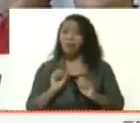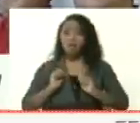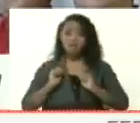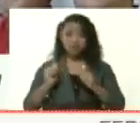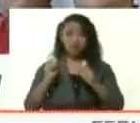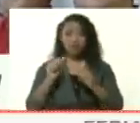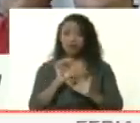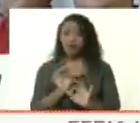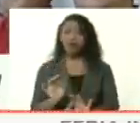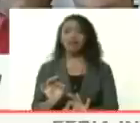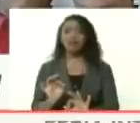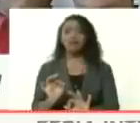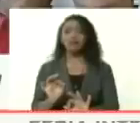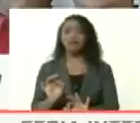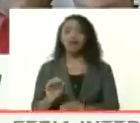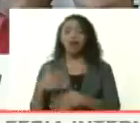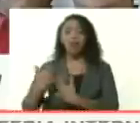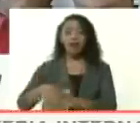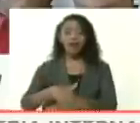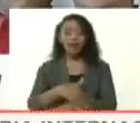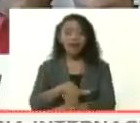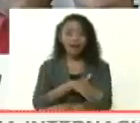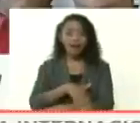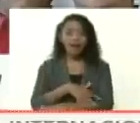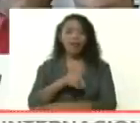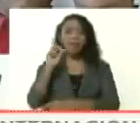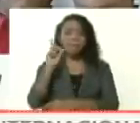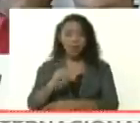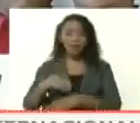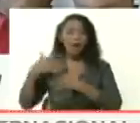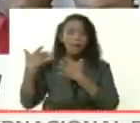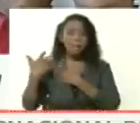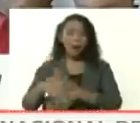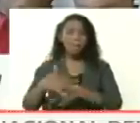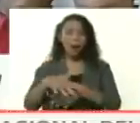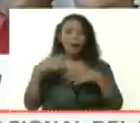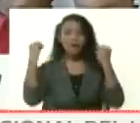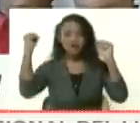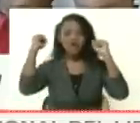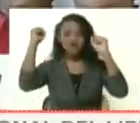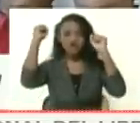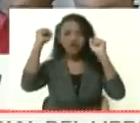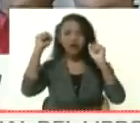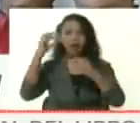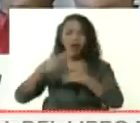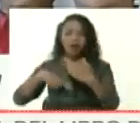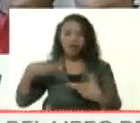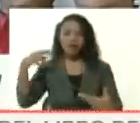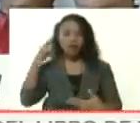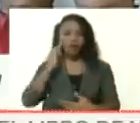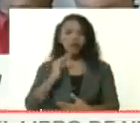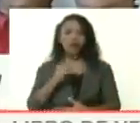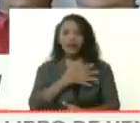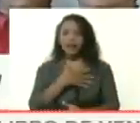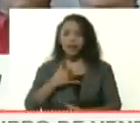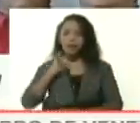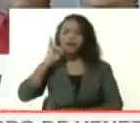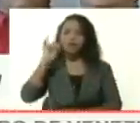la calle también a manifestar su apoyo a la revolución bolivariana. Además, queremos